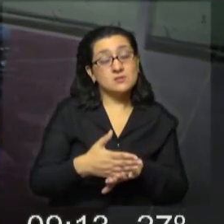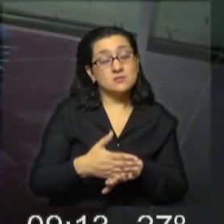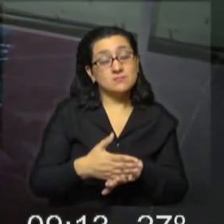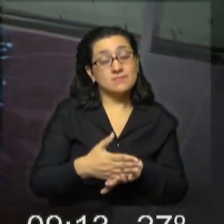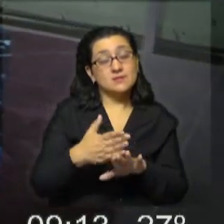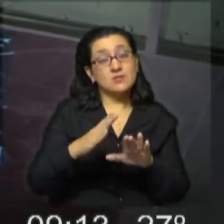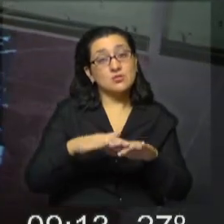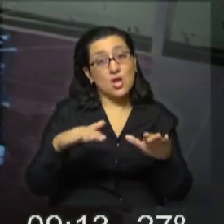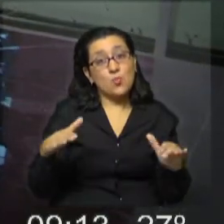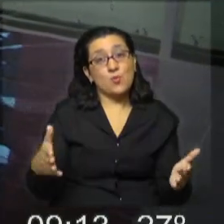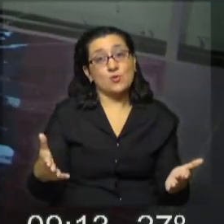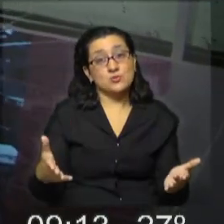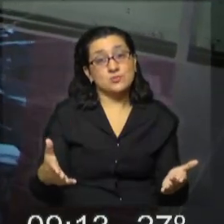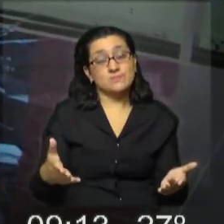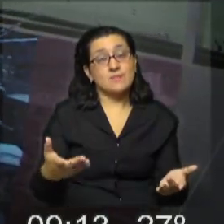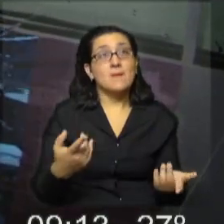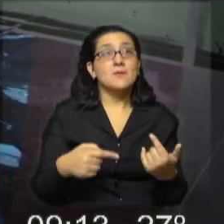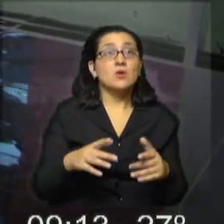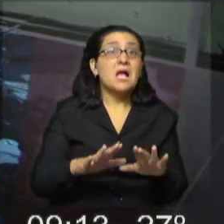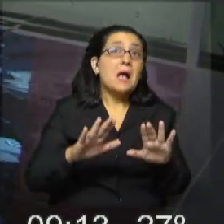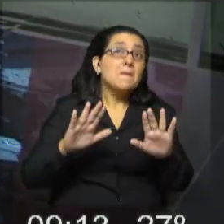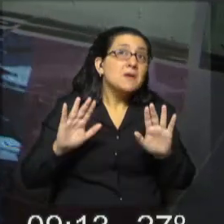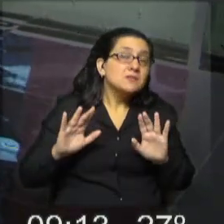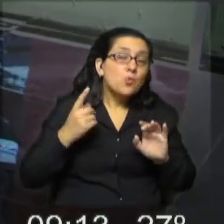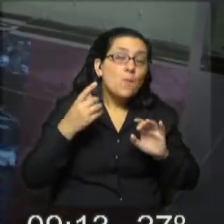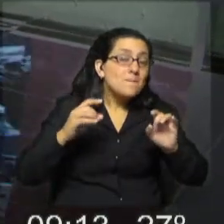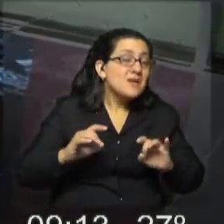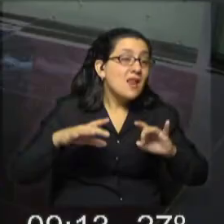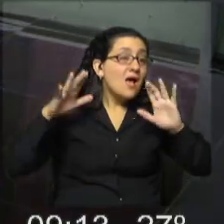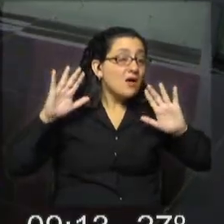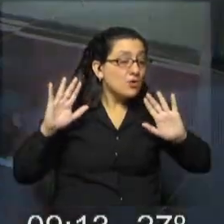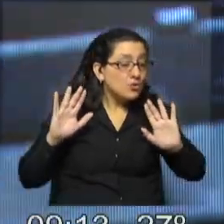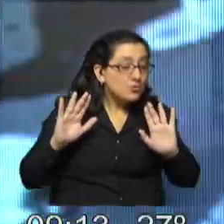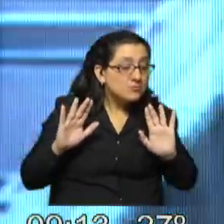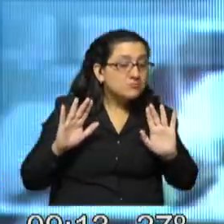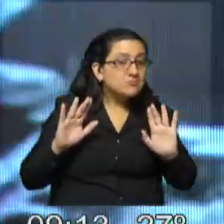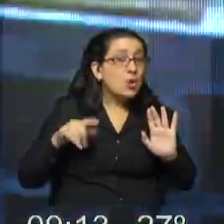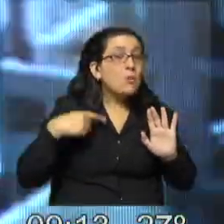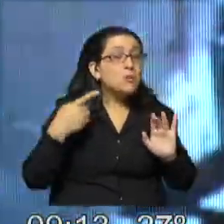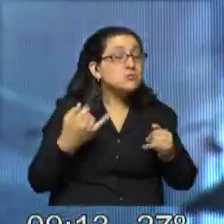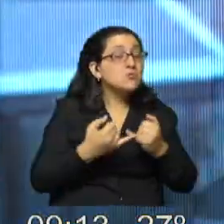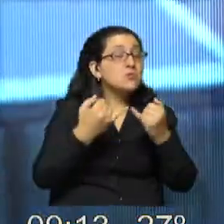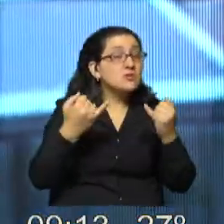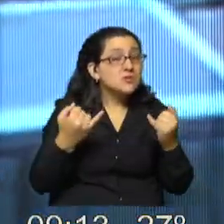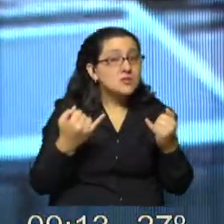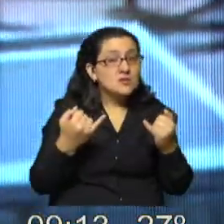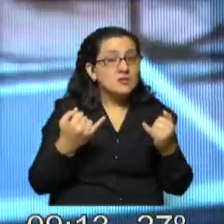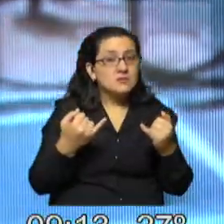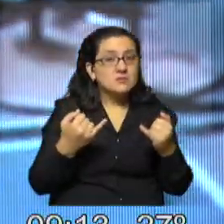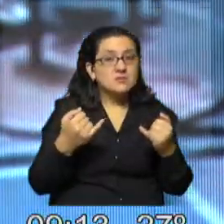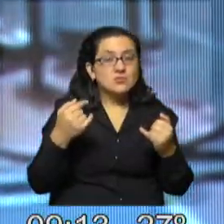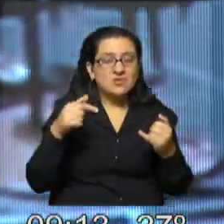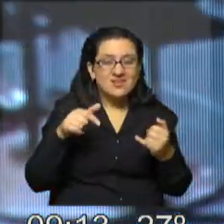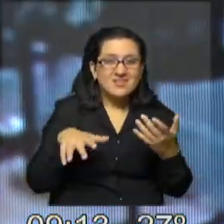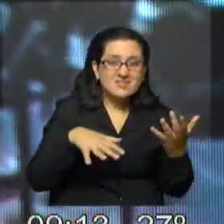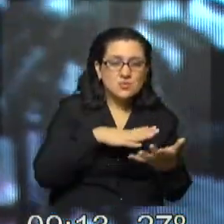Pero bueno, capaz que algo milagroso permite que en los próximos días producto de que esta